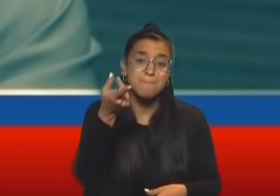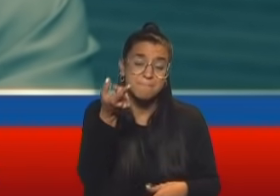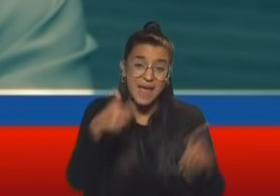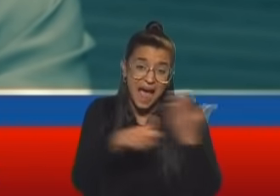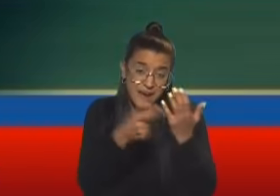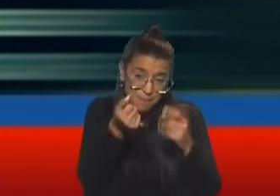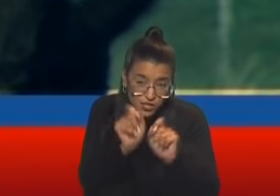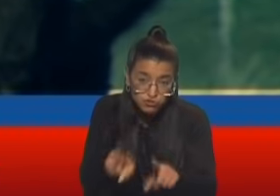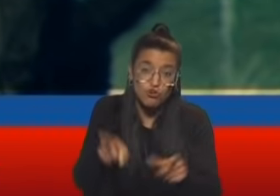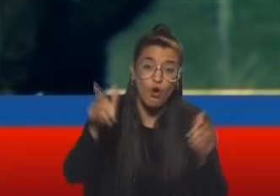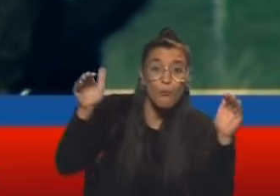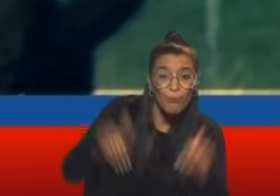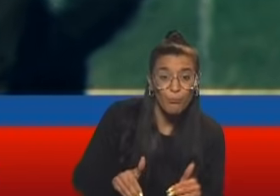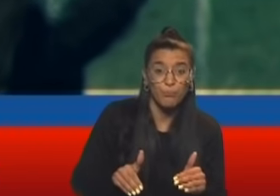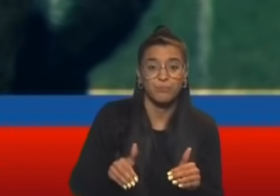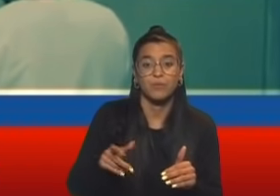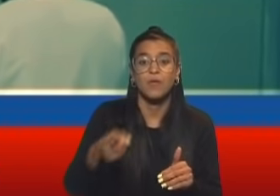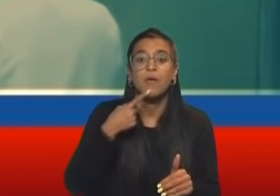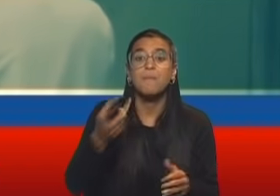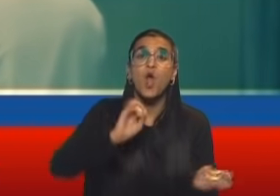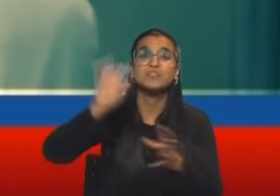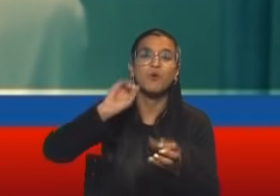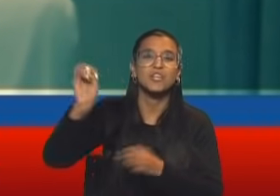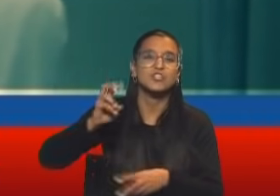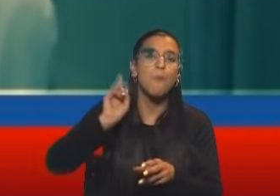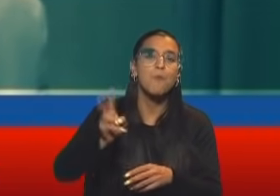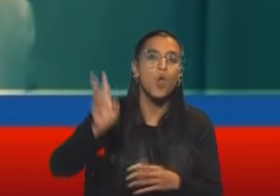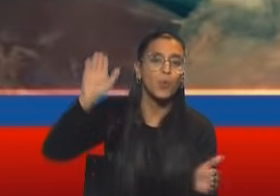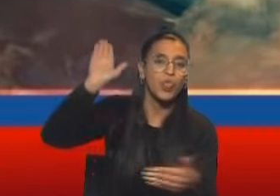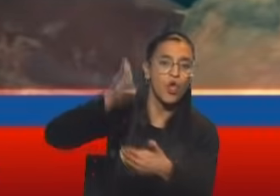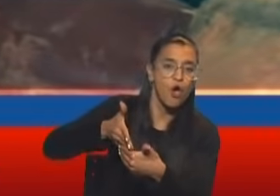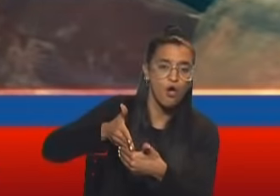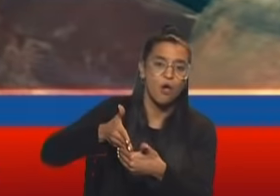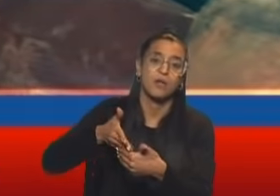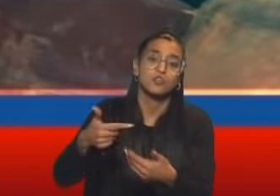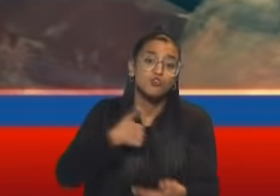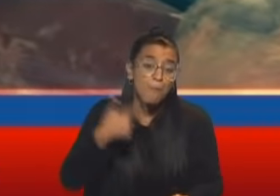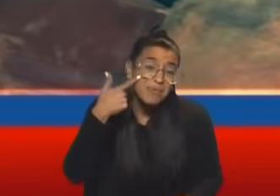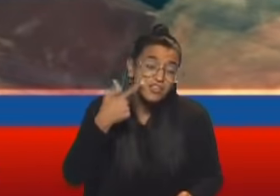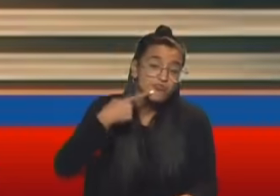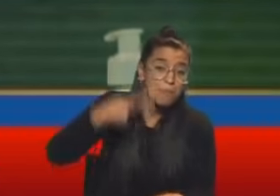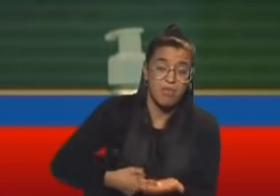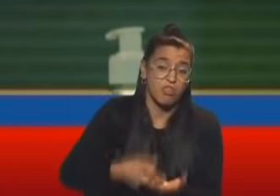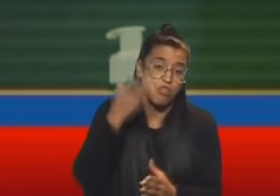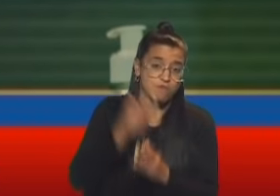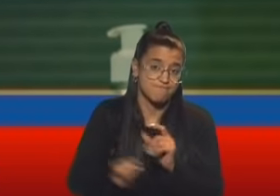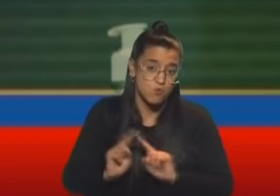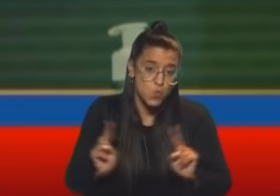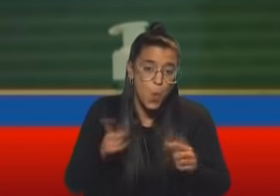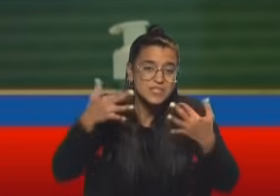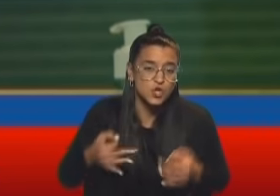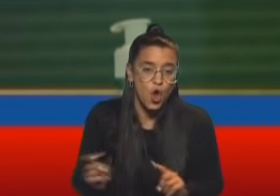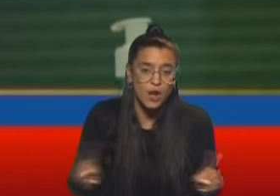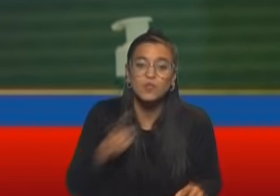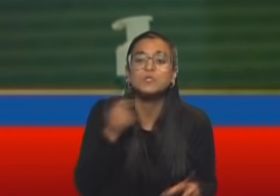reducir el precio de la carne, prohibiendo las exportaciones, yo creo que es una medida incorrecta. No es un problema de la carne,